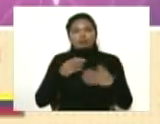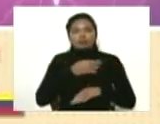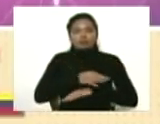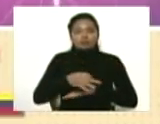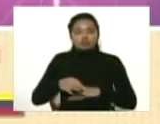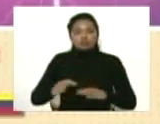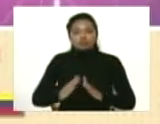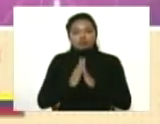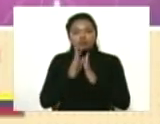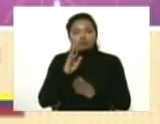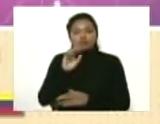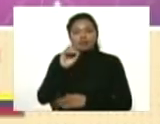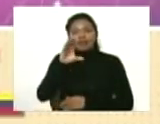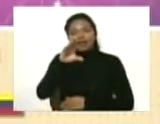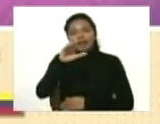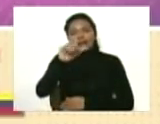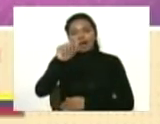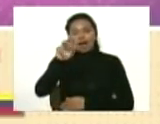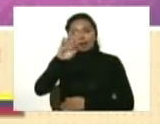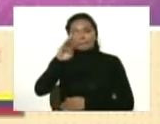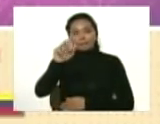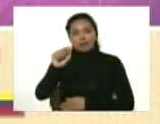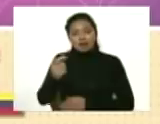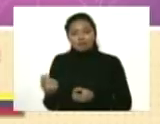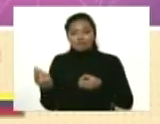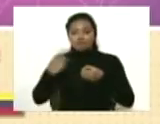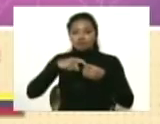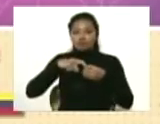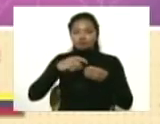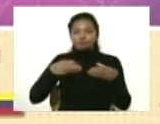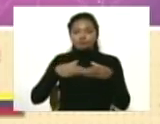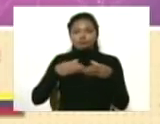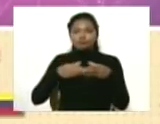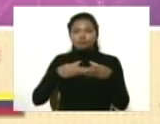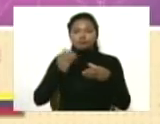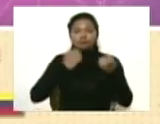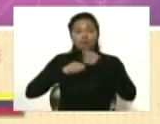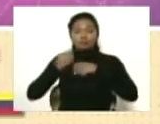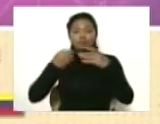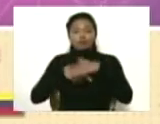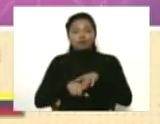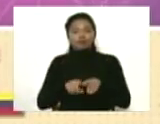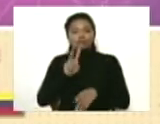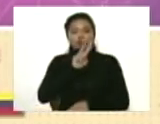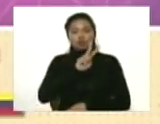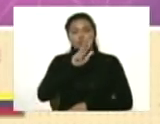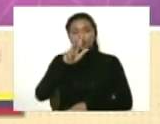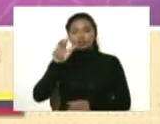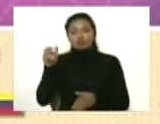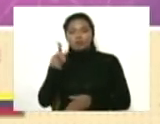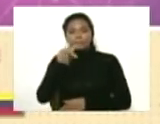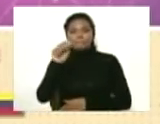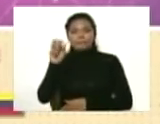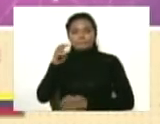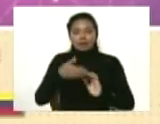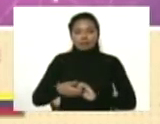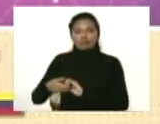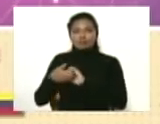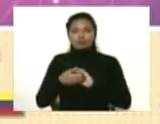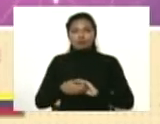municipio San Rafael de Carvajal, perteneciente a la Área de Defensa Integral 232 Pampán del Estado de Trujillo.